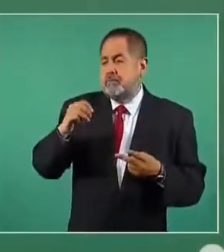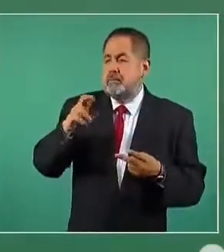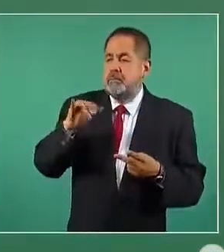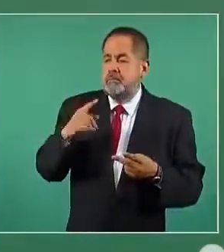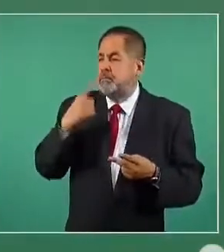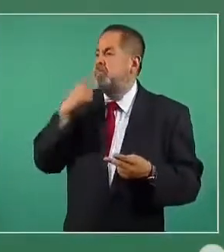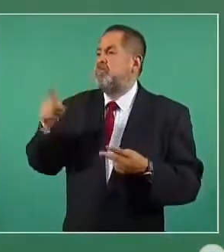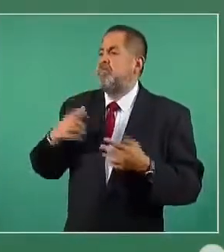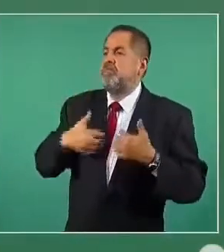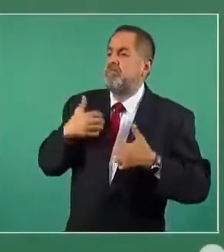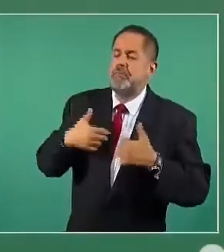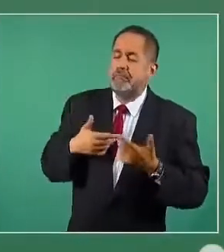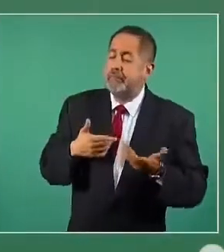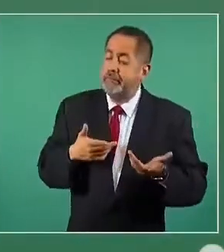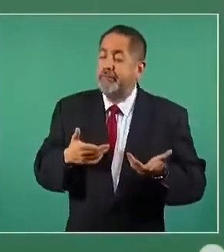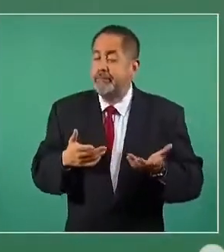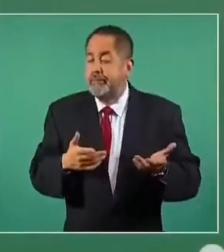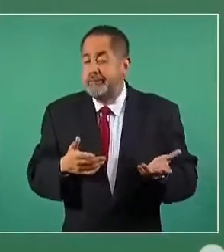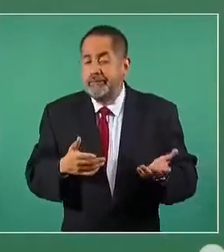que